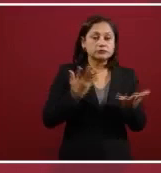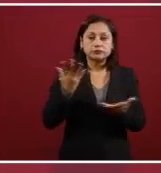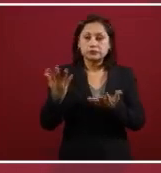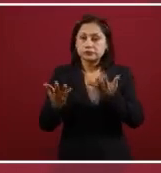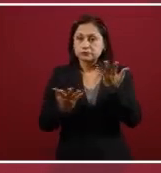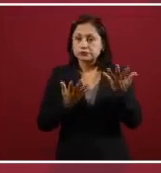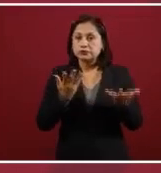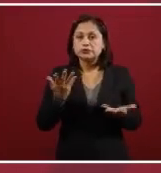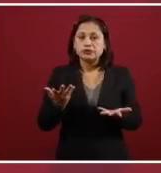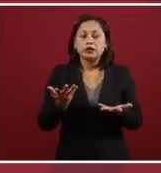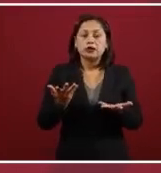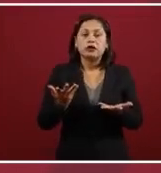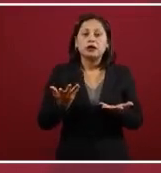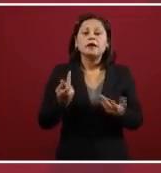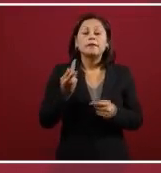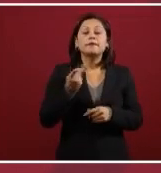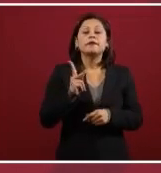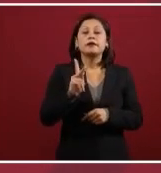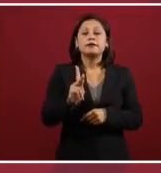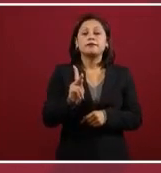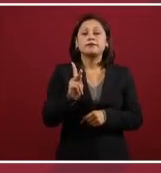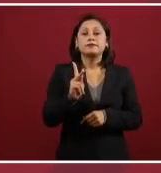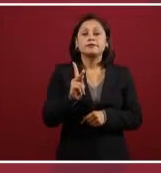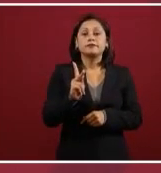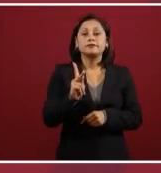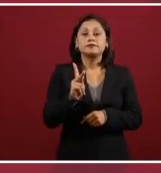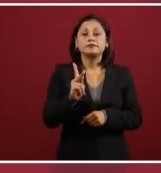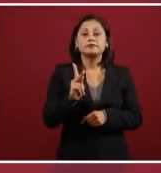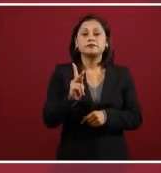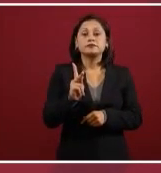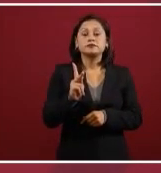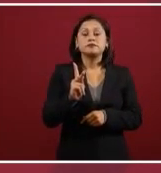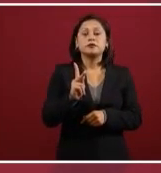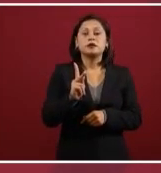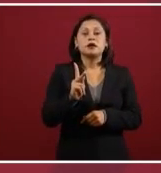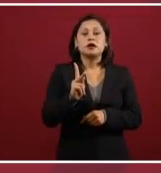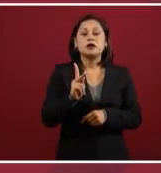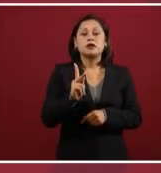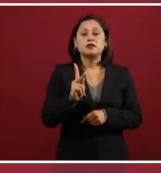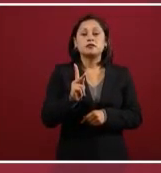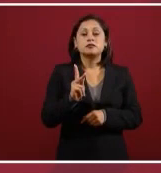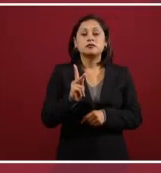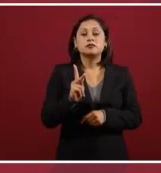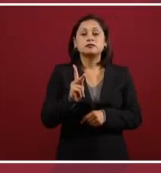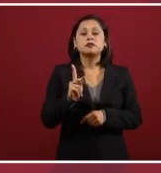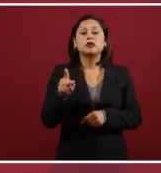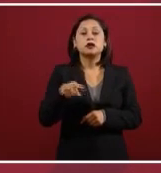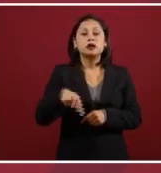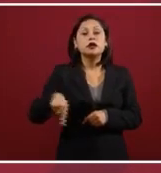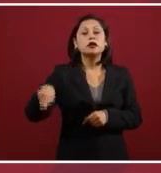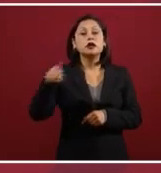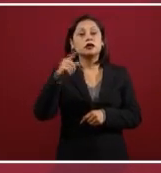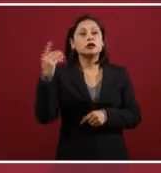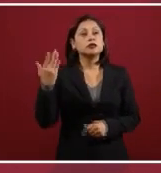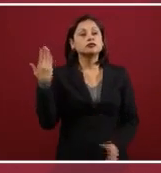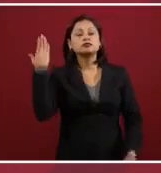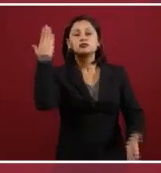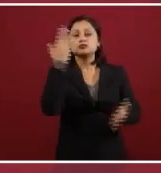fueron capaces de ir al extranjero a traer a un